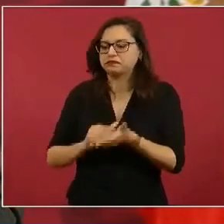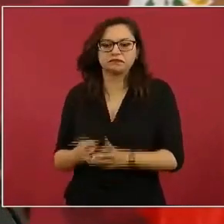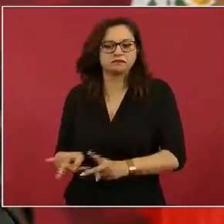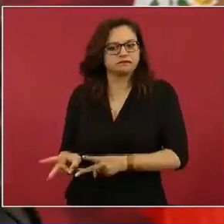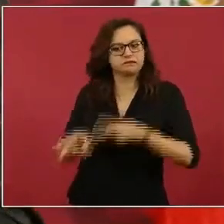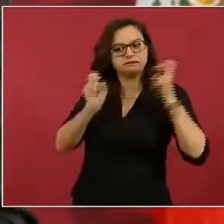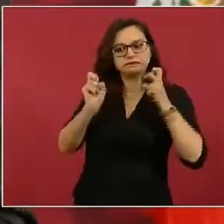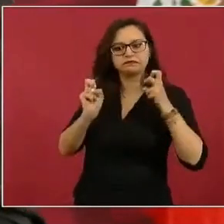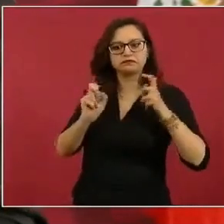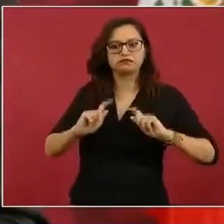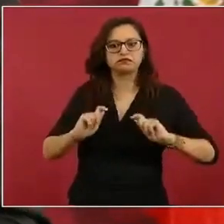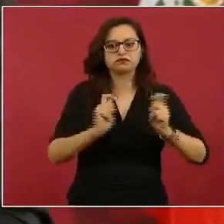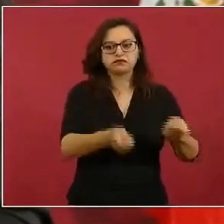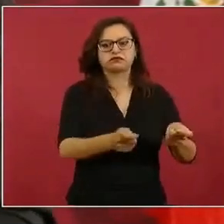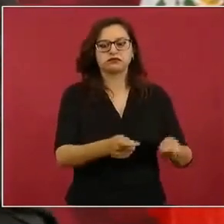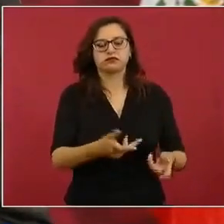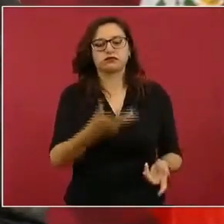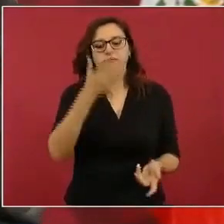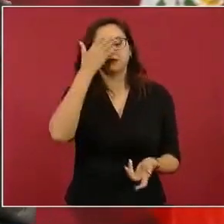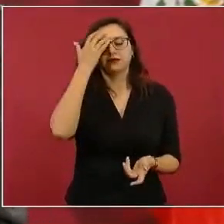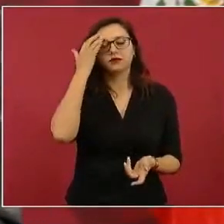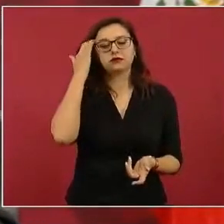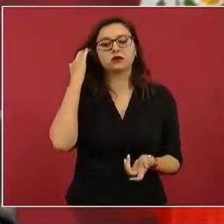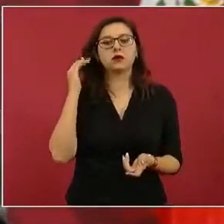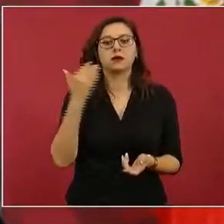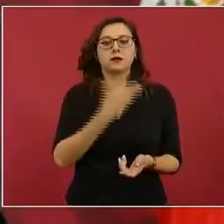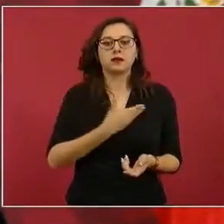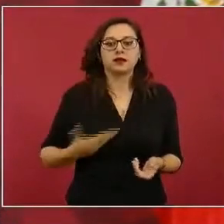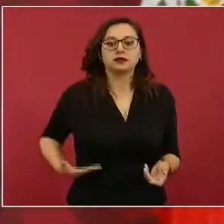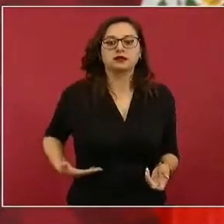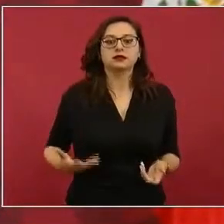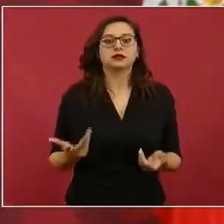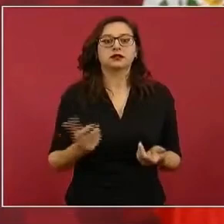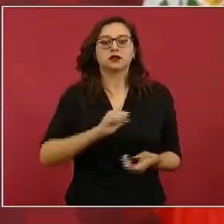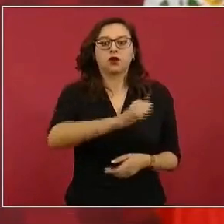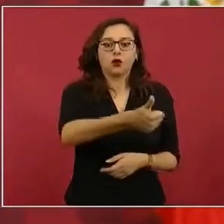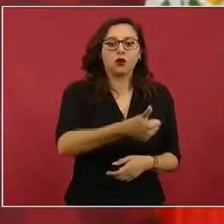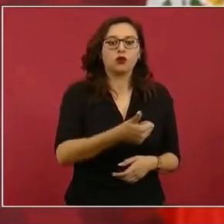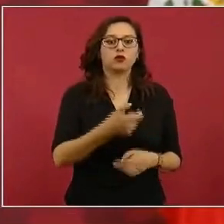la campaña en contra era para que